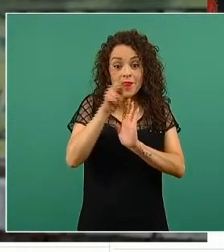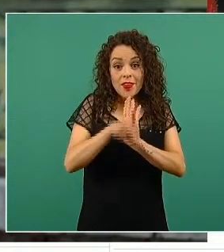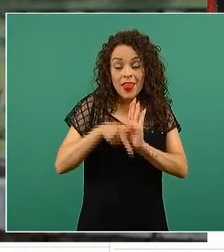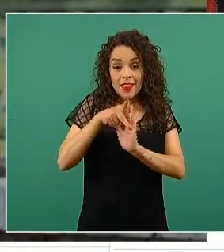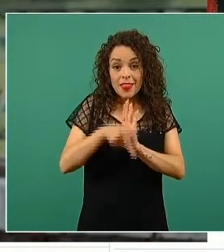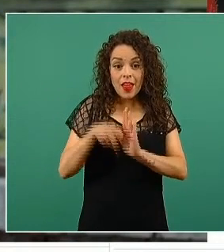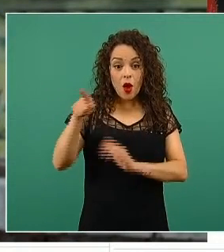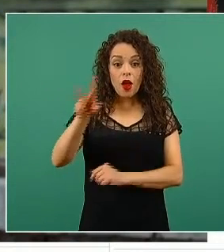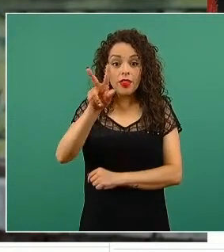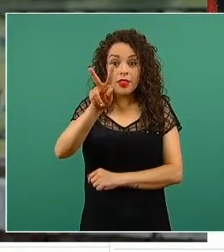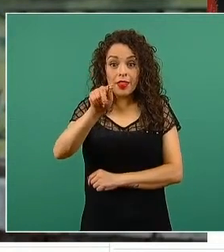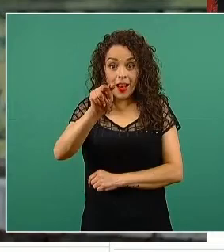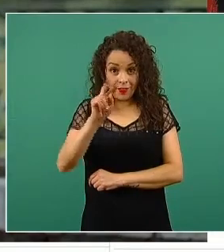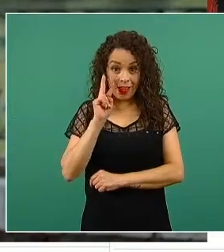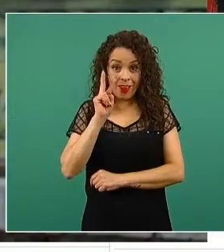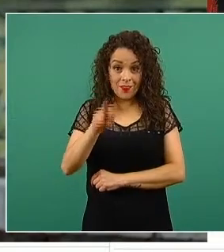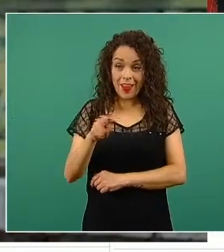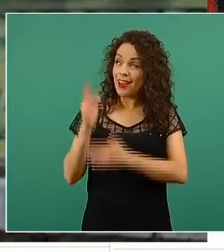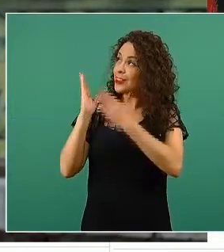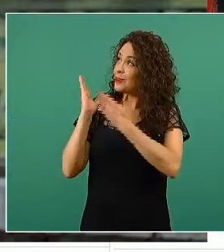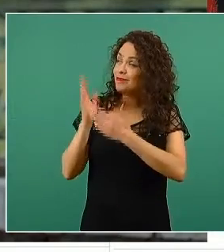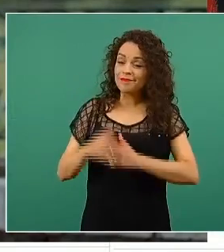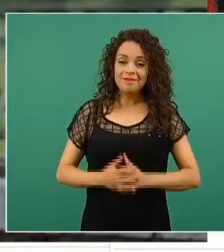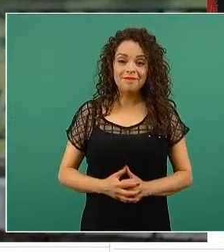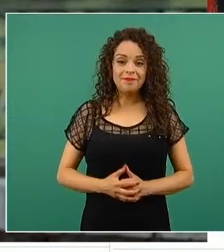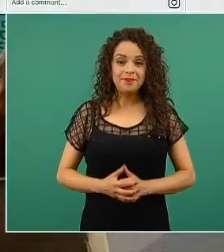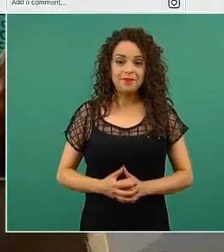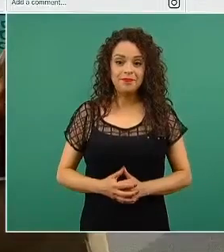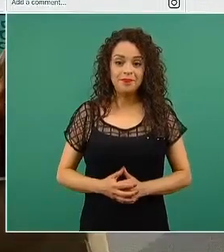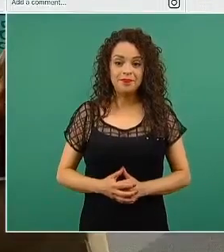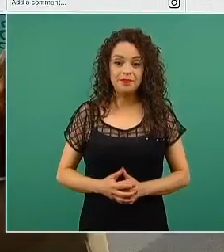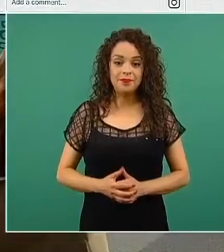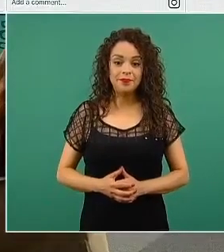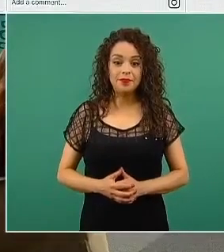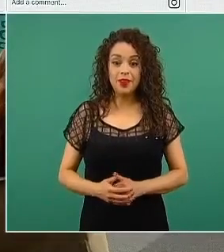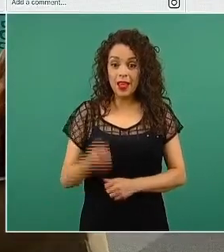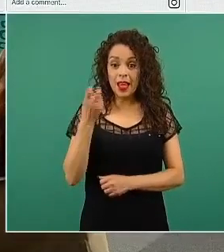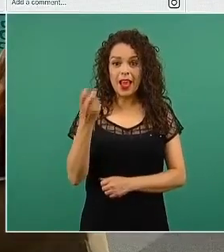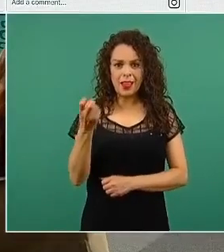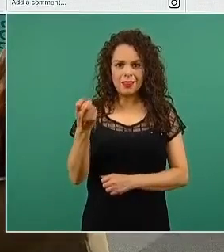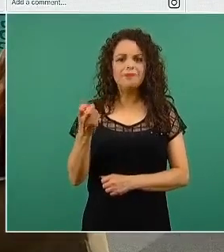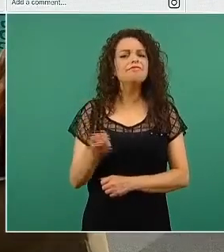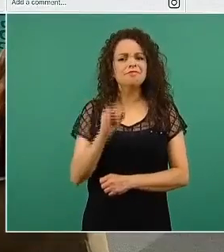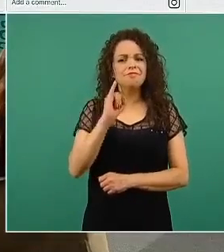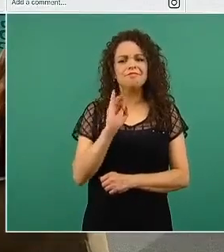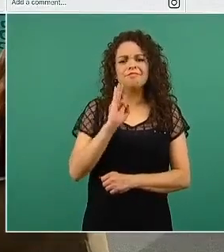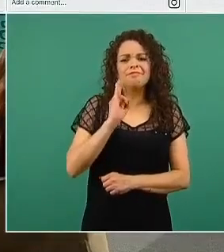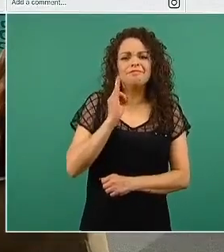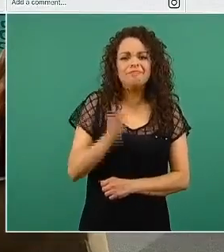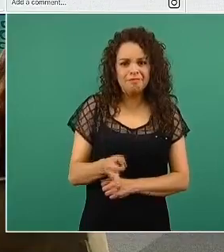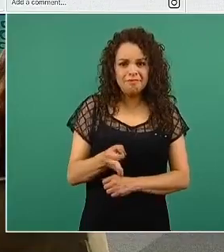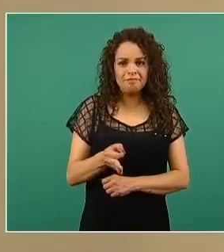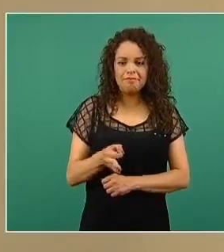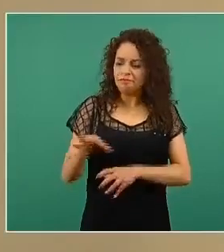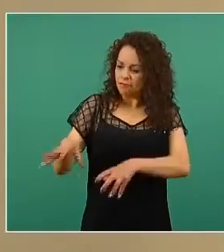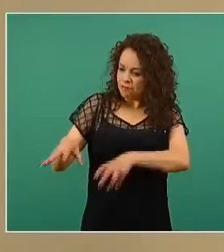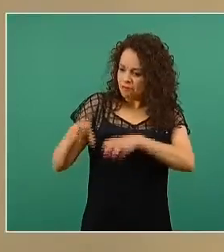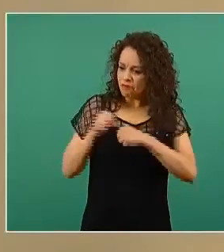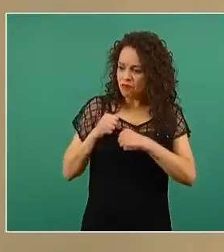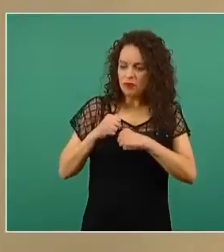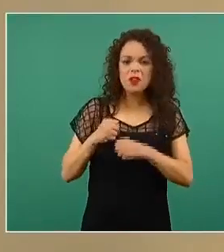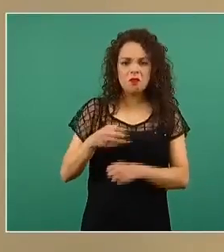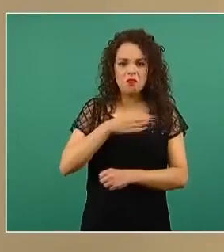de televisión, un video para todos, es la apropiación de una idea que